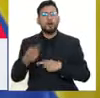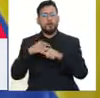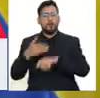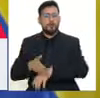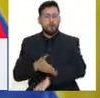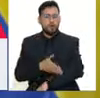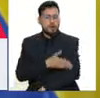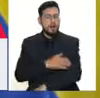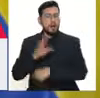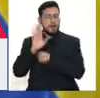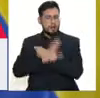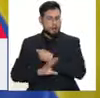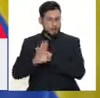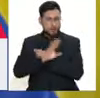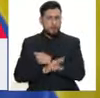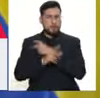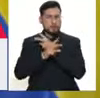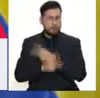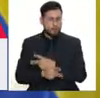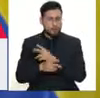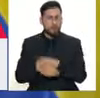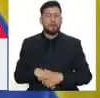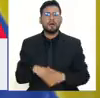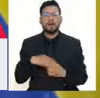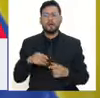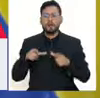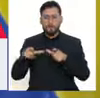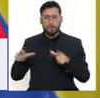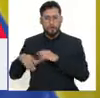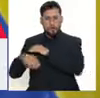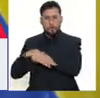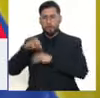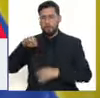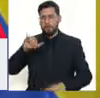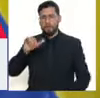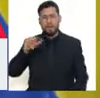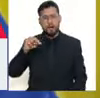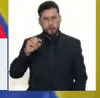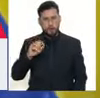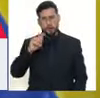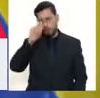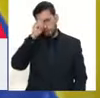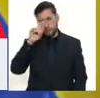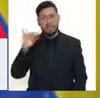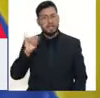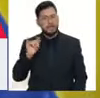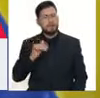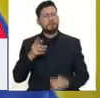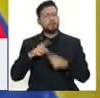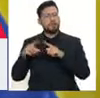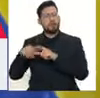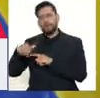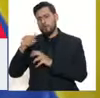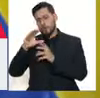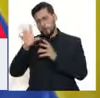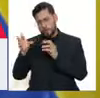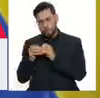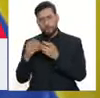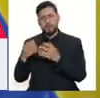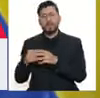recuperación, protección y conservación de la cuenca Puyango-Tumbes, así como de las demás